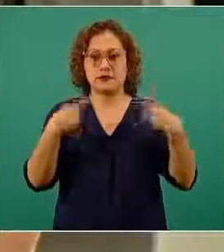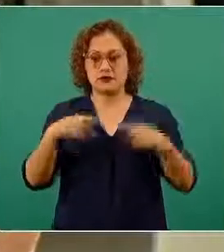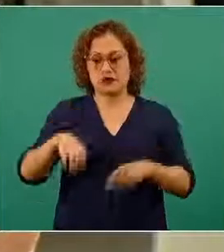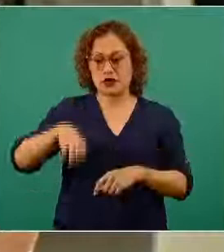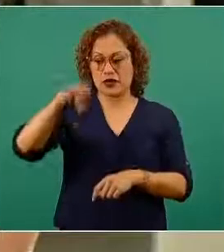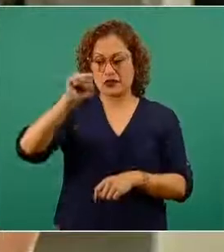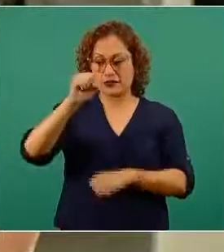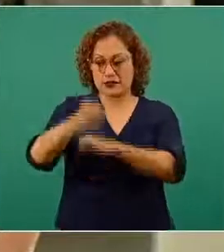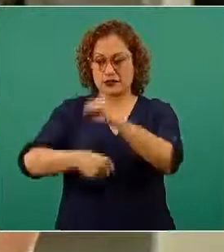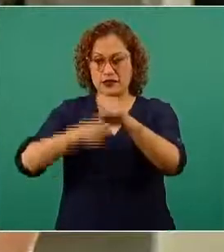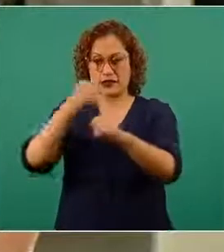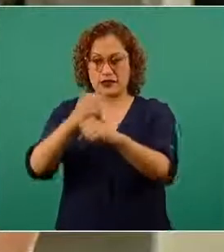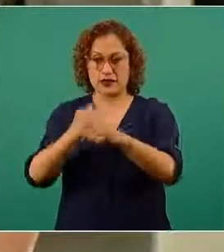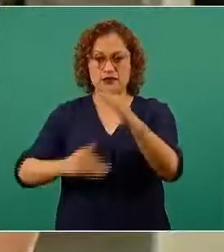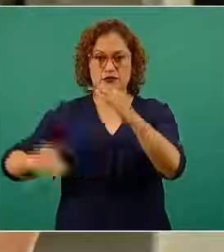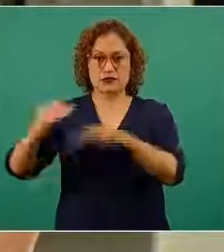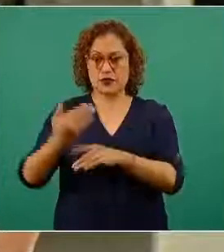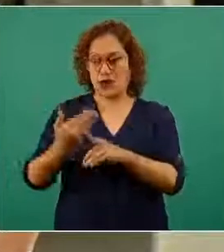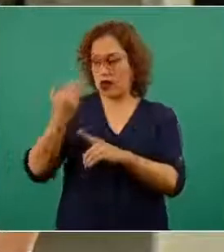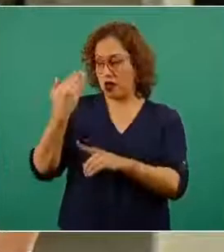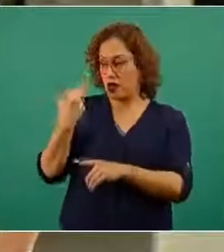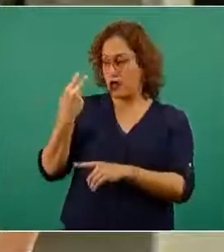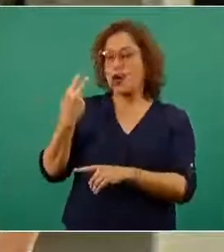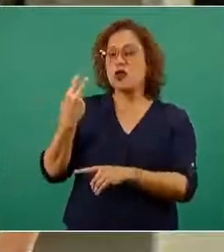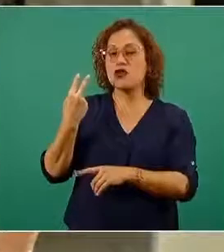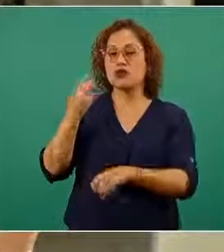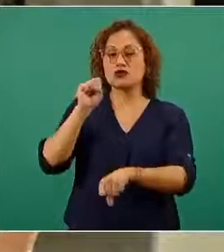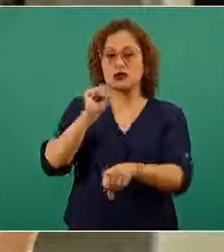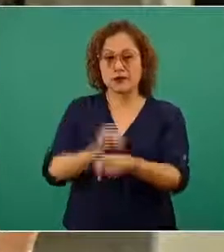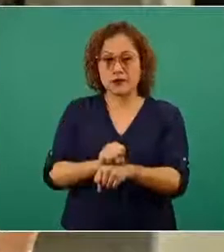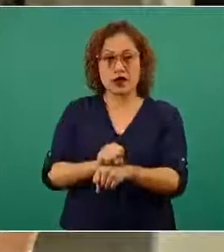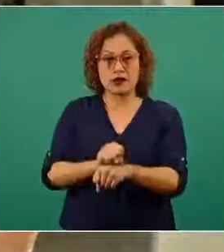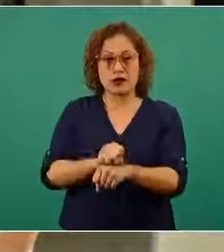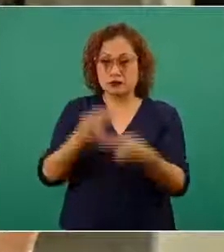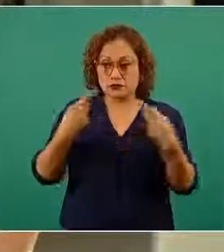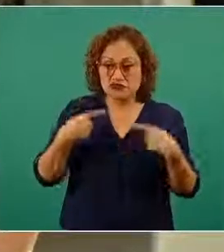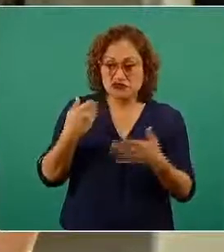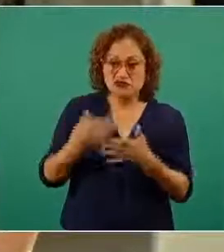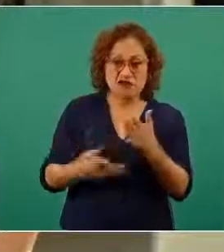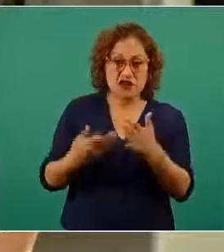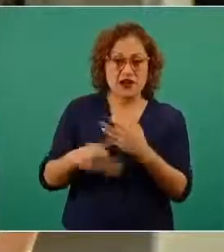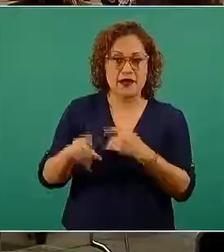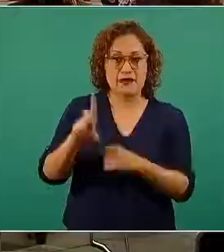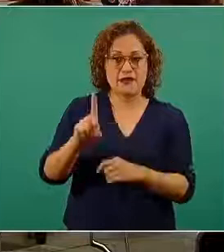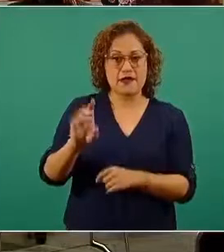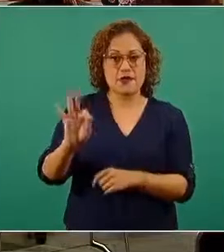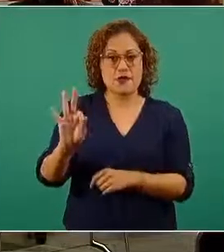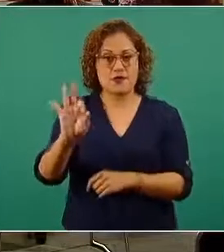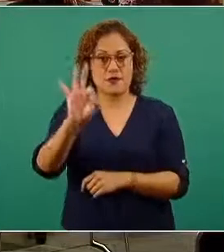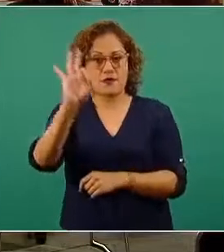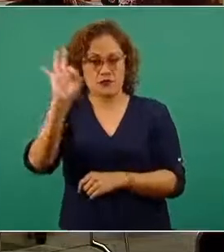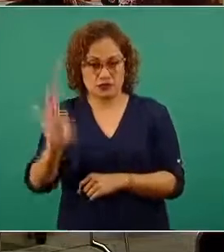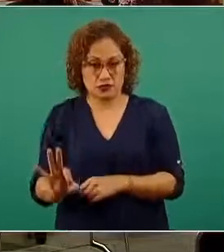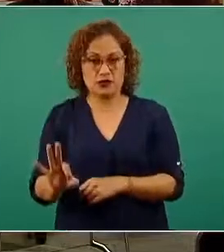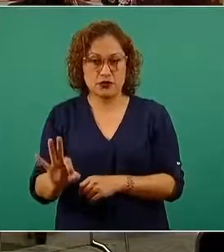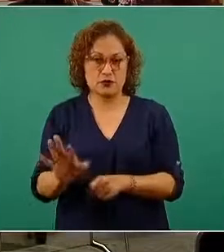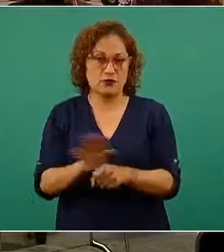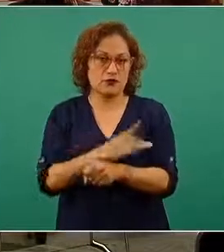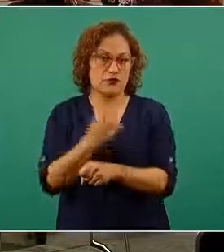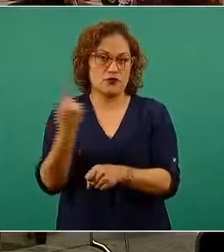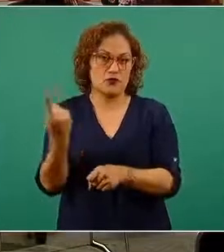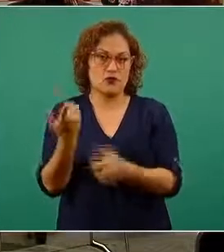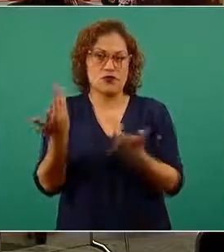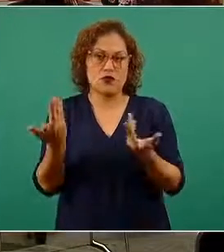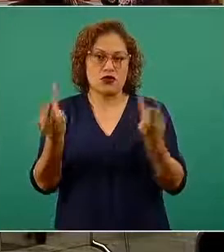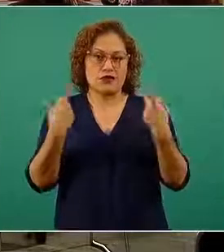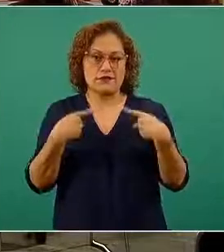2 semanas no se habían vacunado esas personas, faltaba un 30-40%, obviamente por la desorientación y